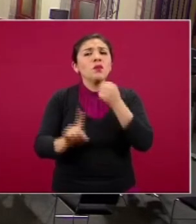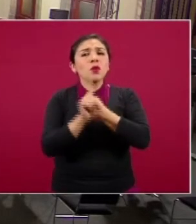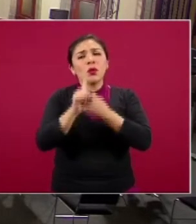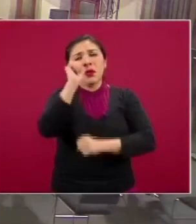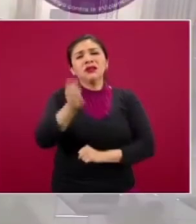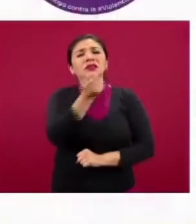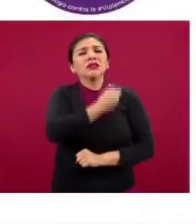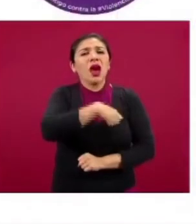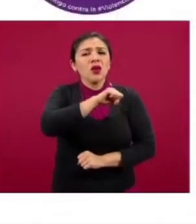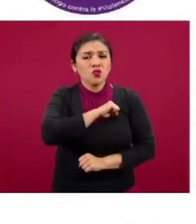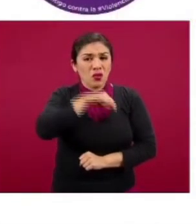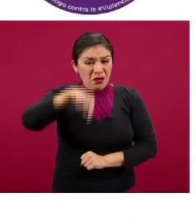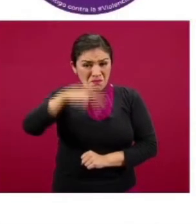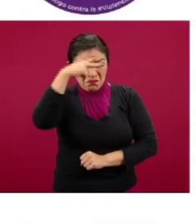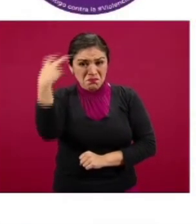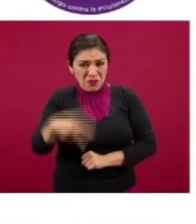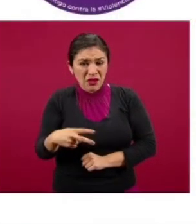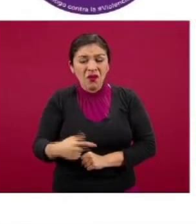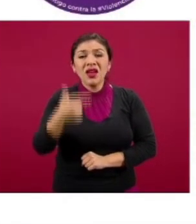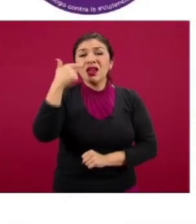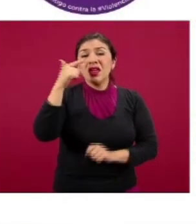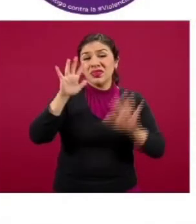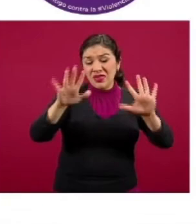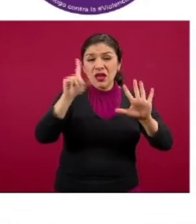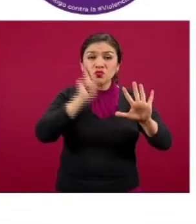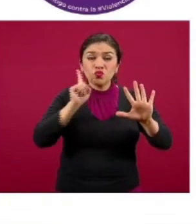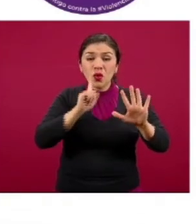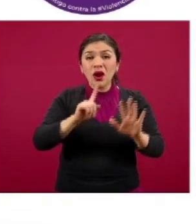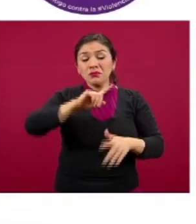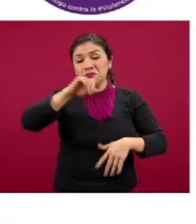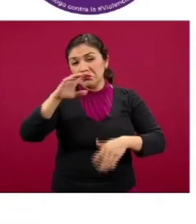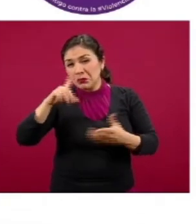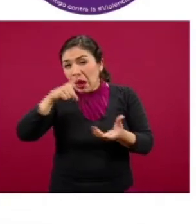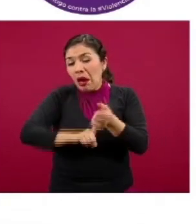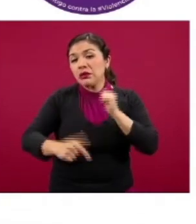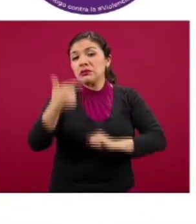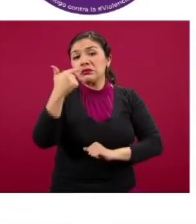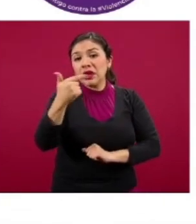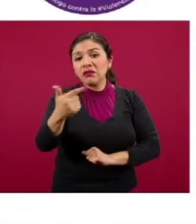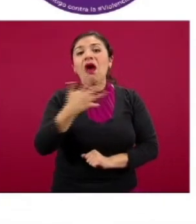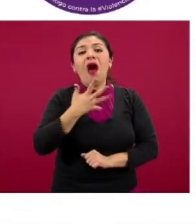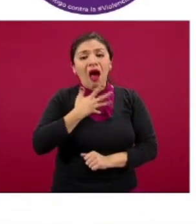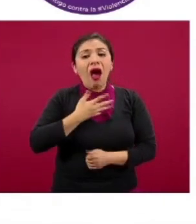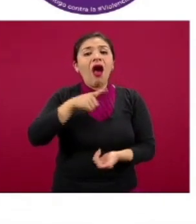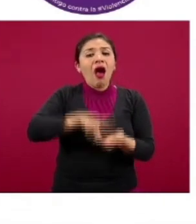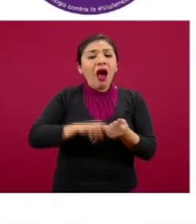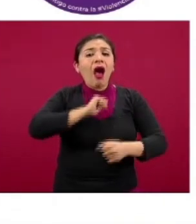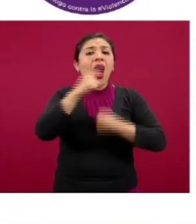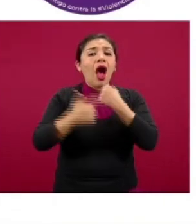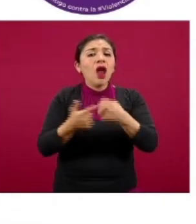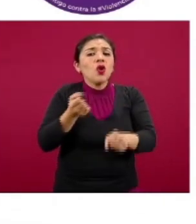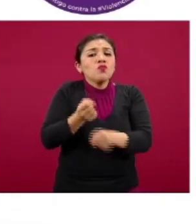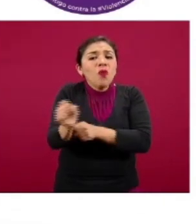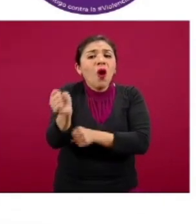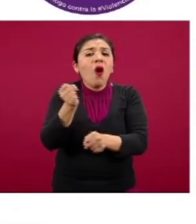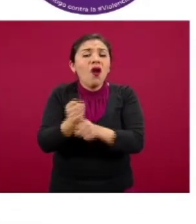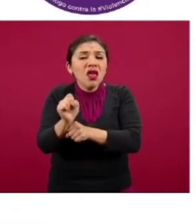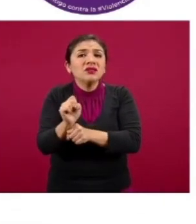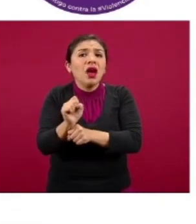pública. En México, 7 de cada 10 mujeres han enfrentado algún evento violento alguna